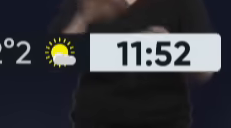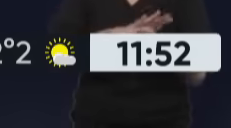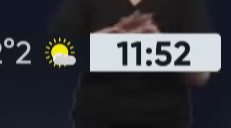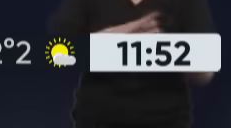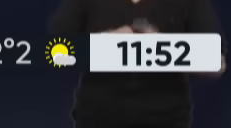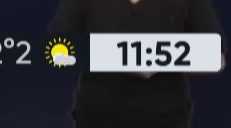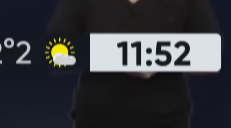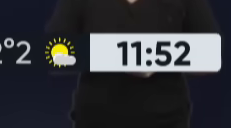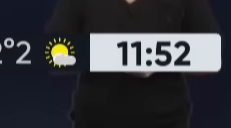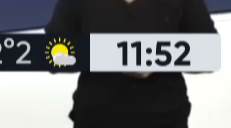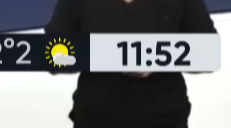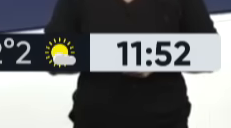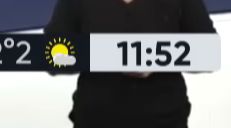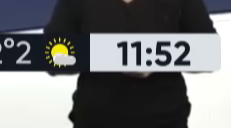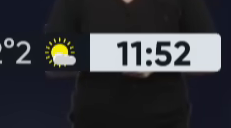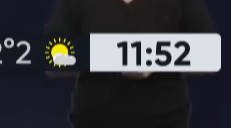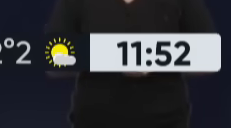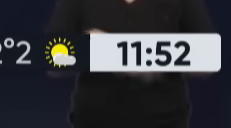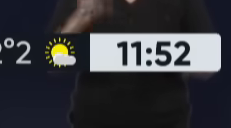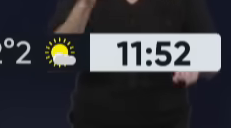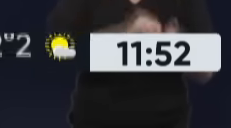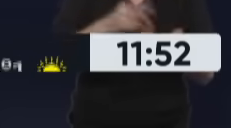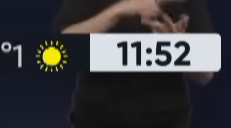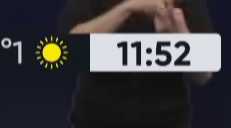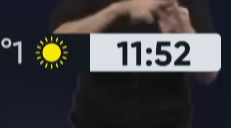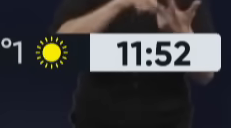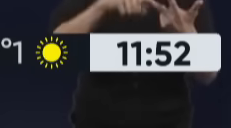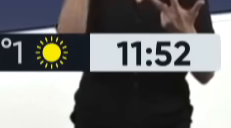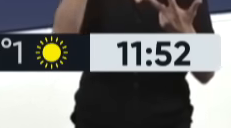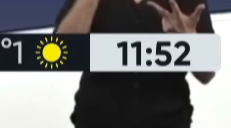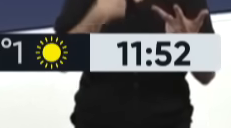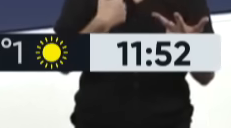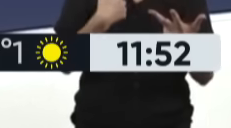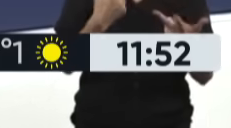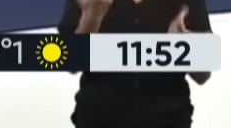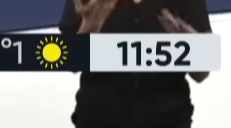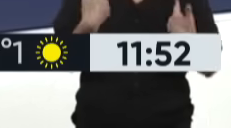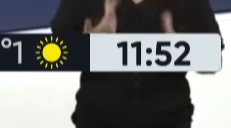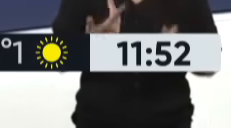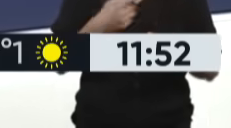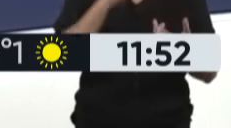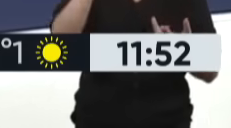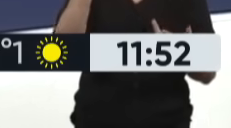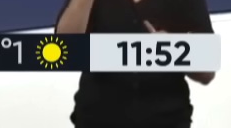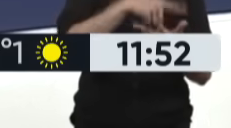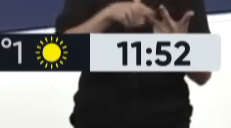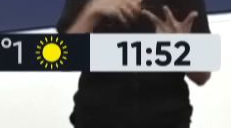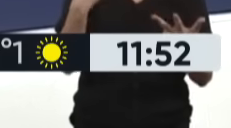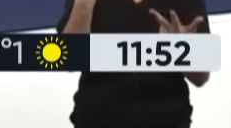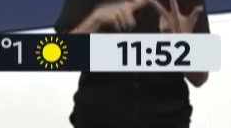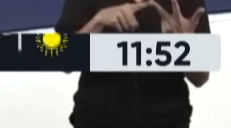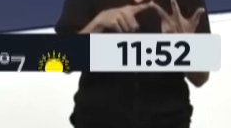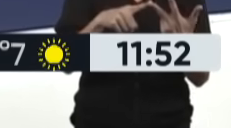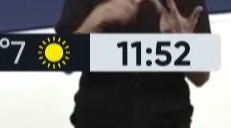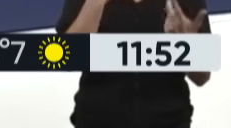quiere también. Hágamela si quiere la otra pregunta, la tercera. No, la tercera tiene